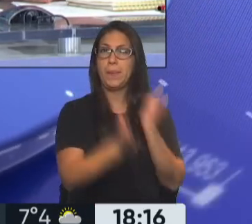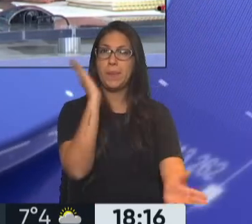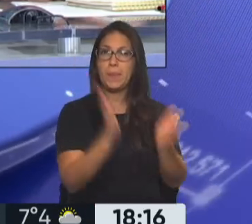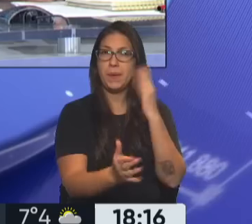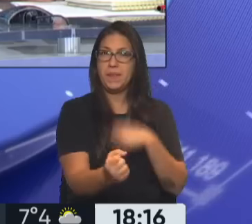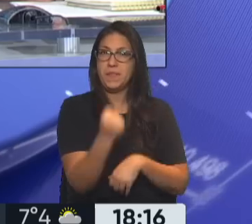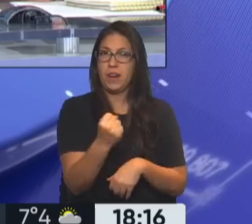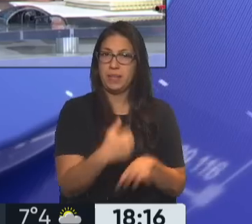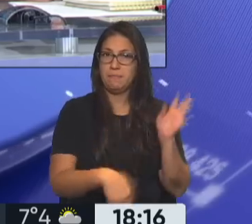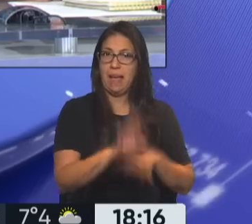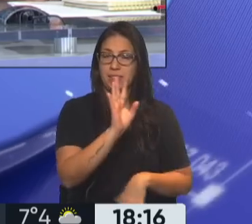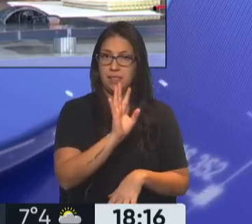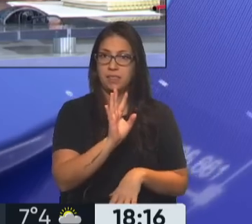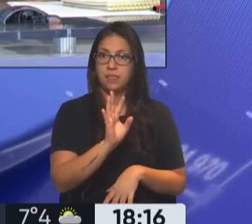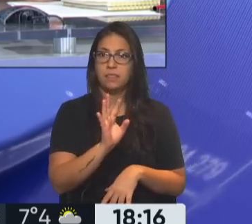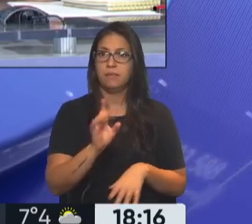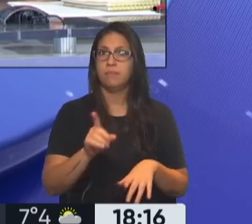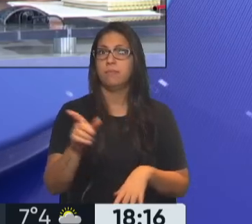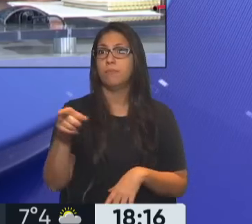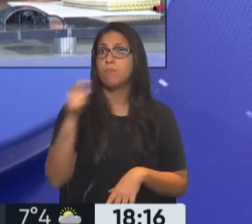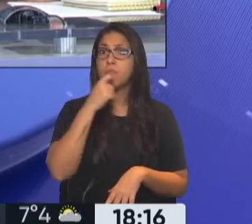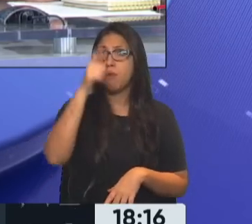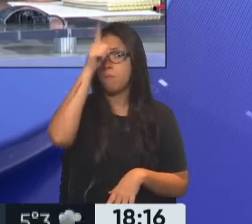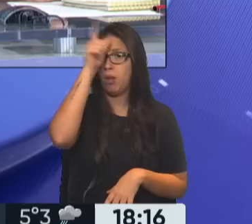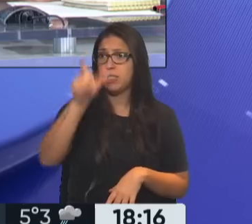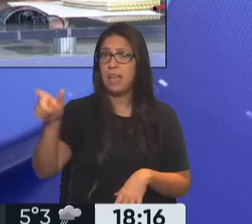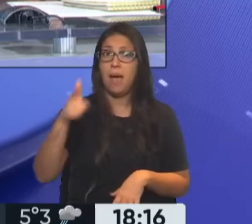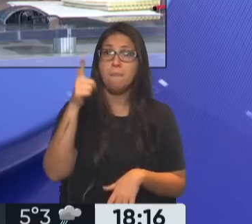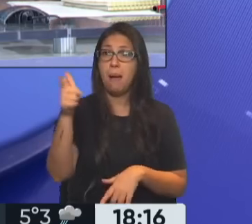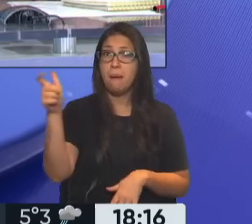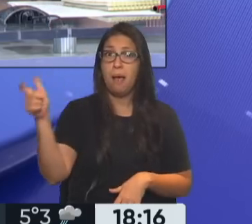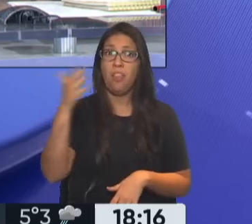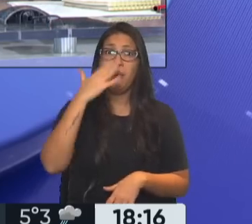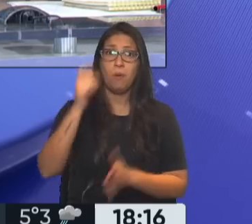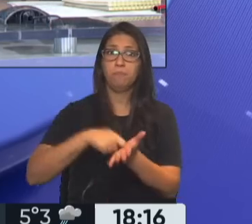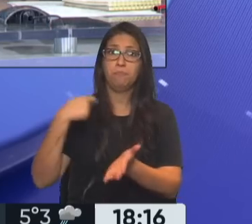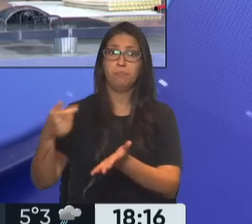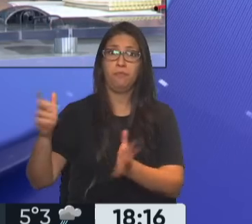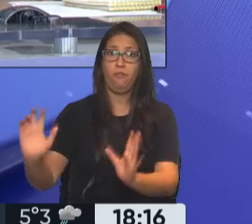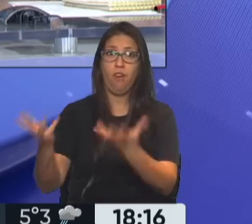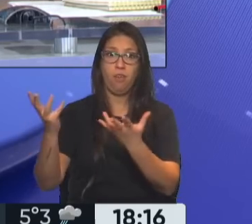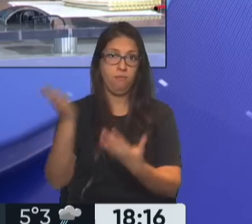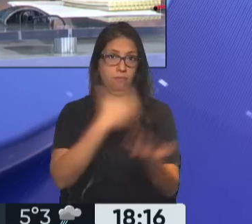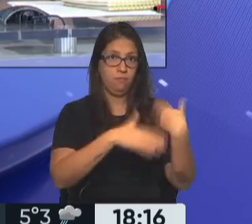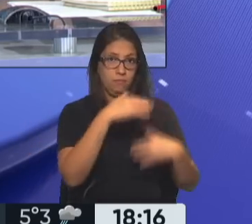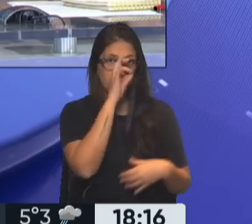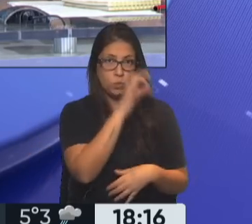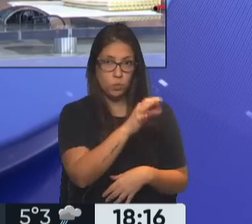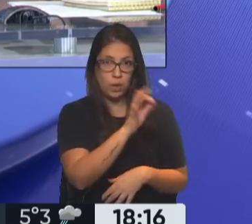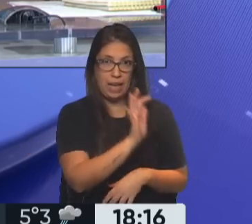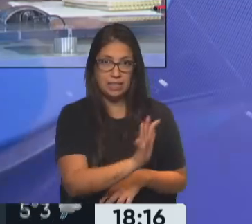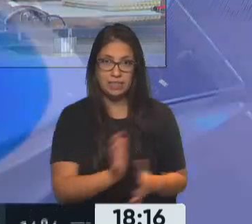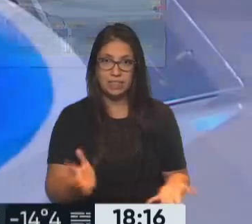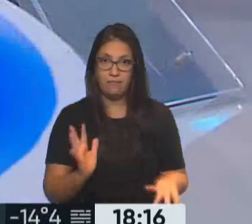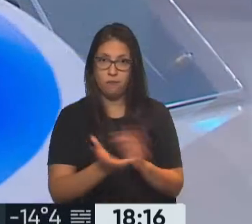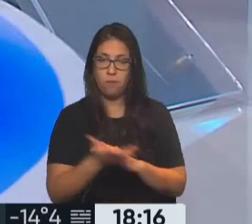que decíamos, ¿no? Y lo que pasó con Carabineros, los balearon, después los prendieron fuego, bueno, un hecho que no se había visto con anterioridad,